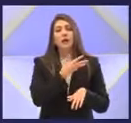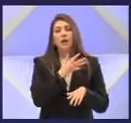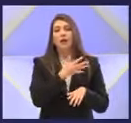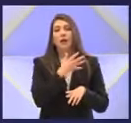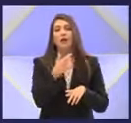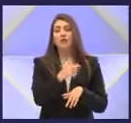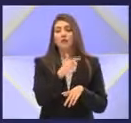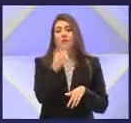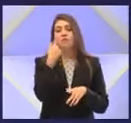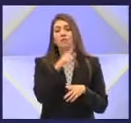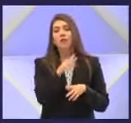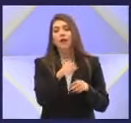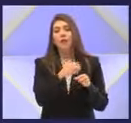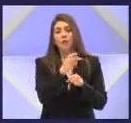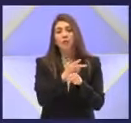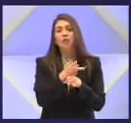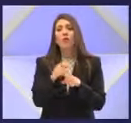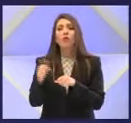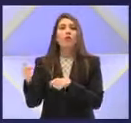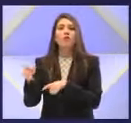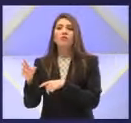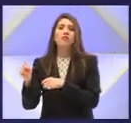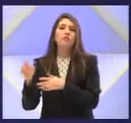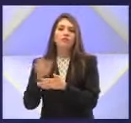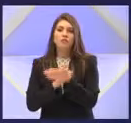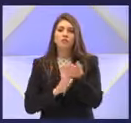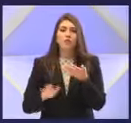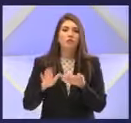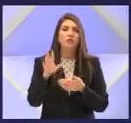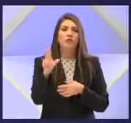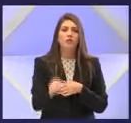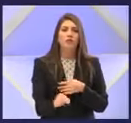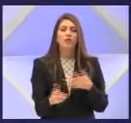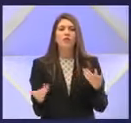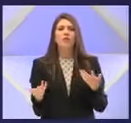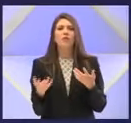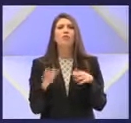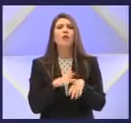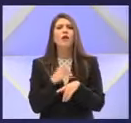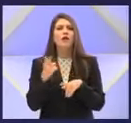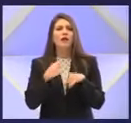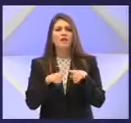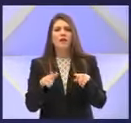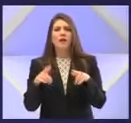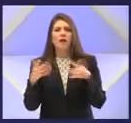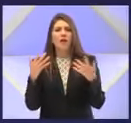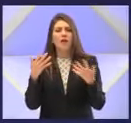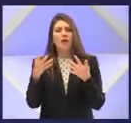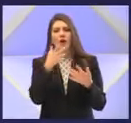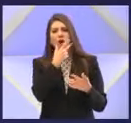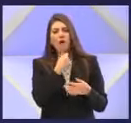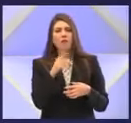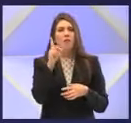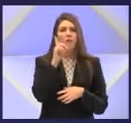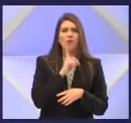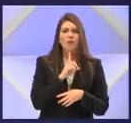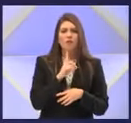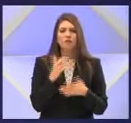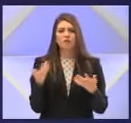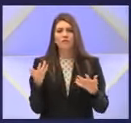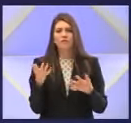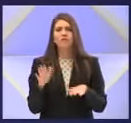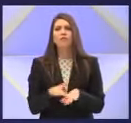rural y lo urbano los hombres y las mujeres porque sigue así y la realidad